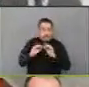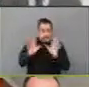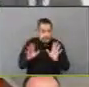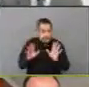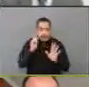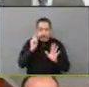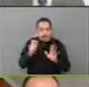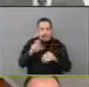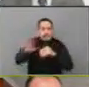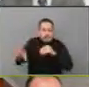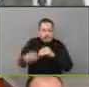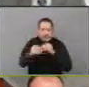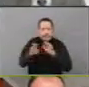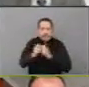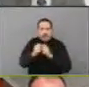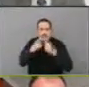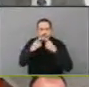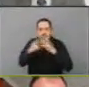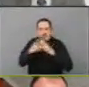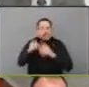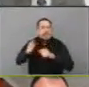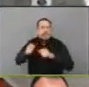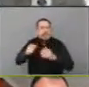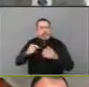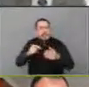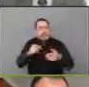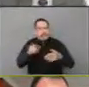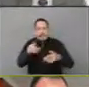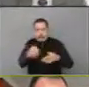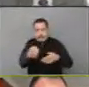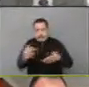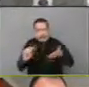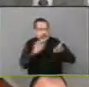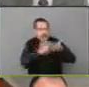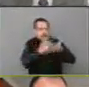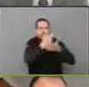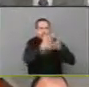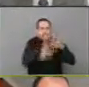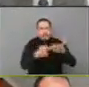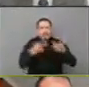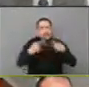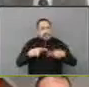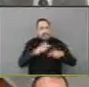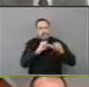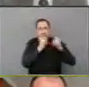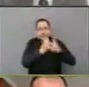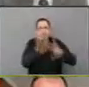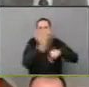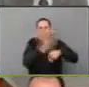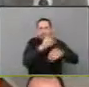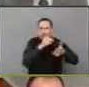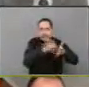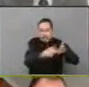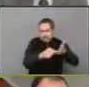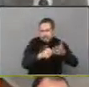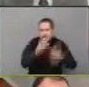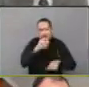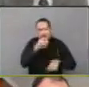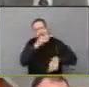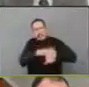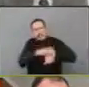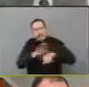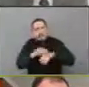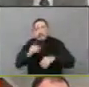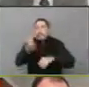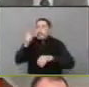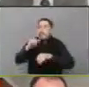la incorporación al catálogo de sujetos sancionados de la involucrada y una notificación a las empresas de Netflix en el extranjero,